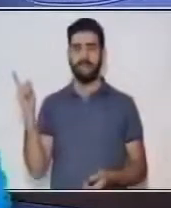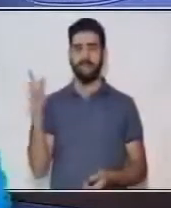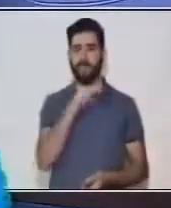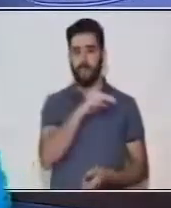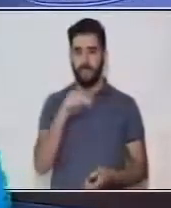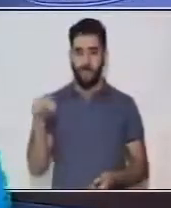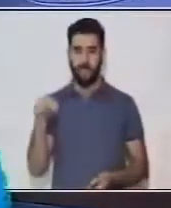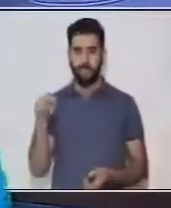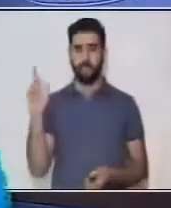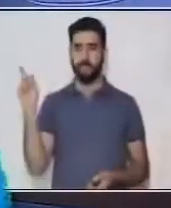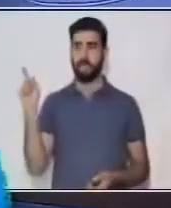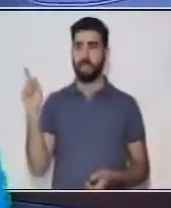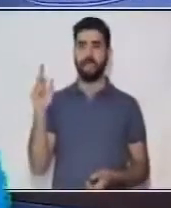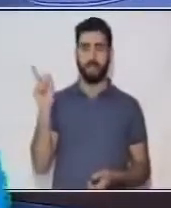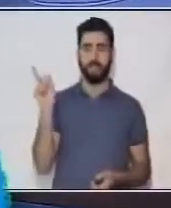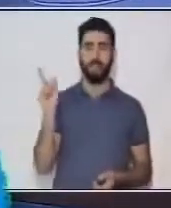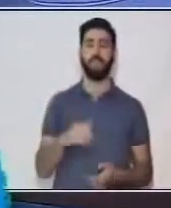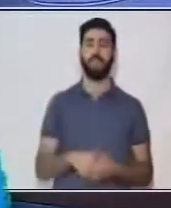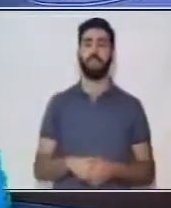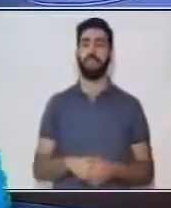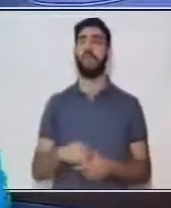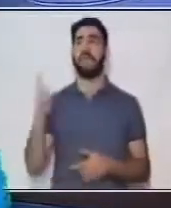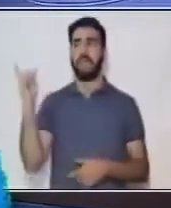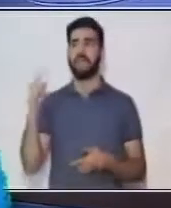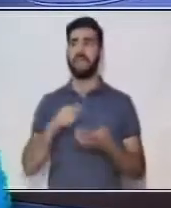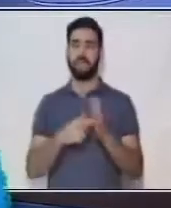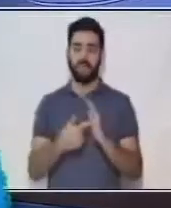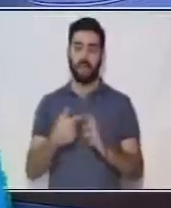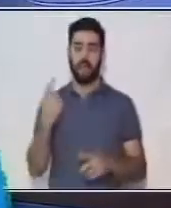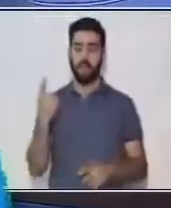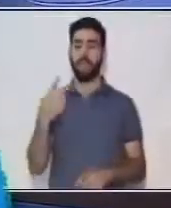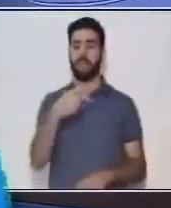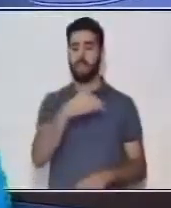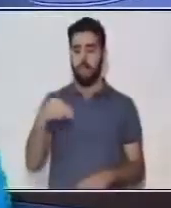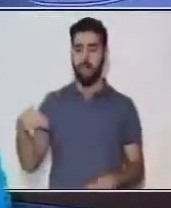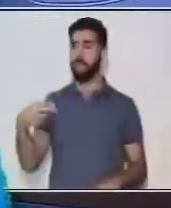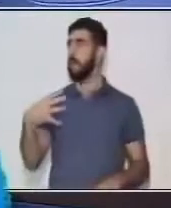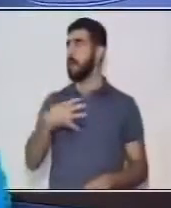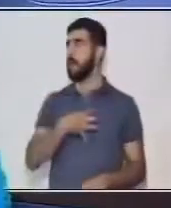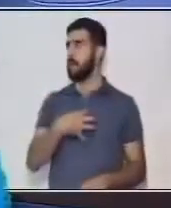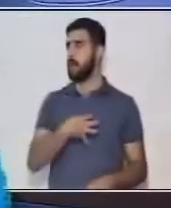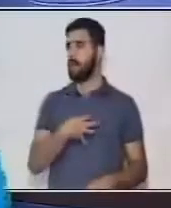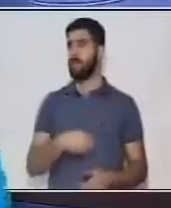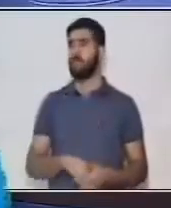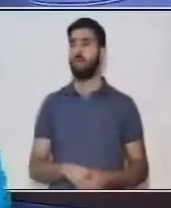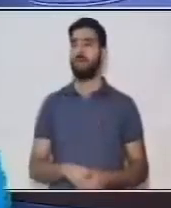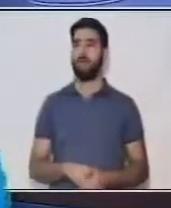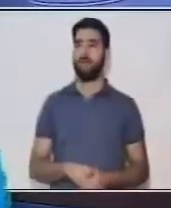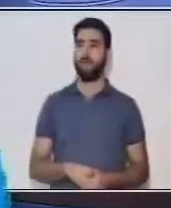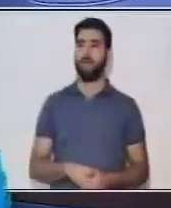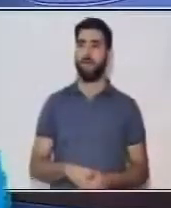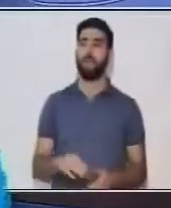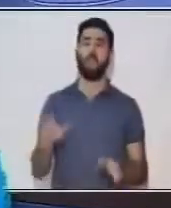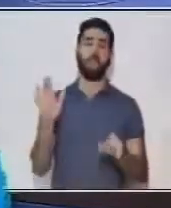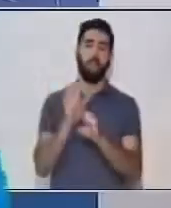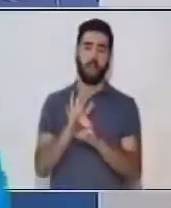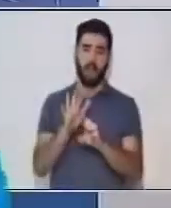Este es mi nombre y por ende es un nombre propio. Por ejemplo, ¿dónde